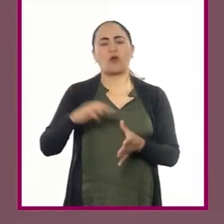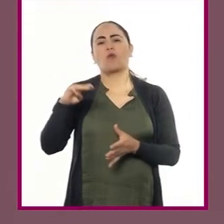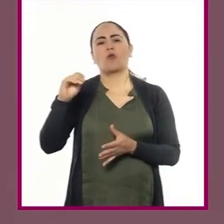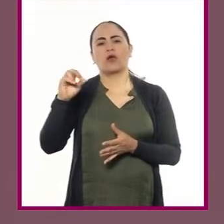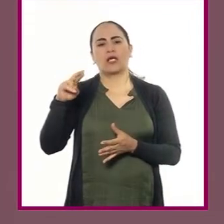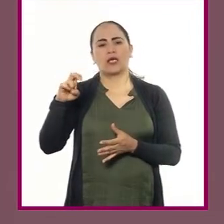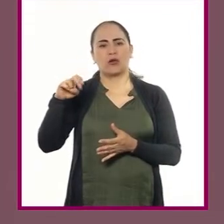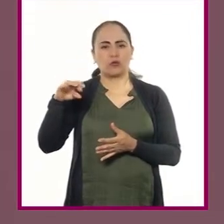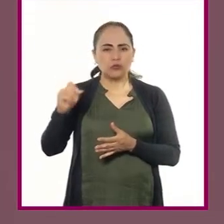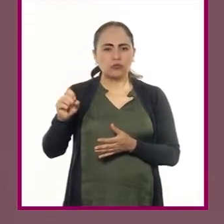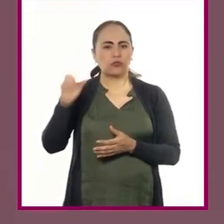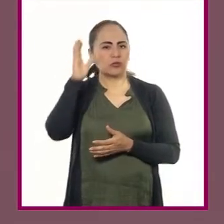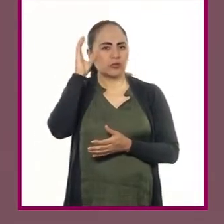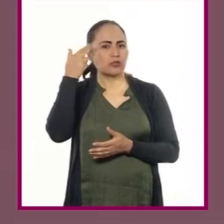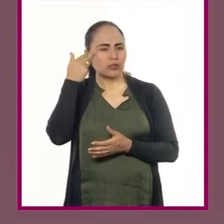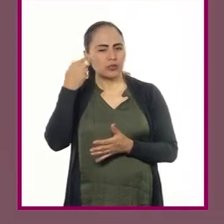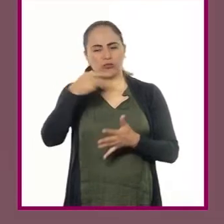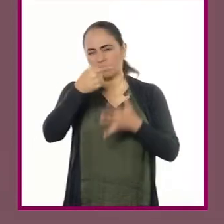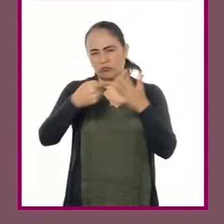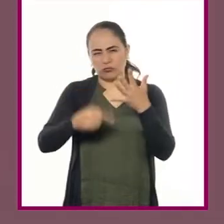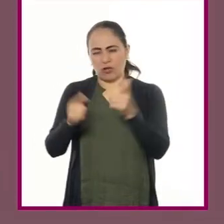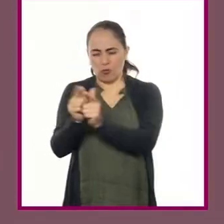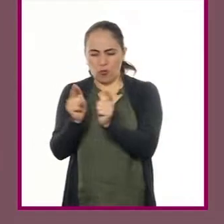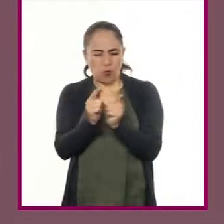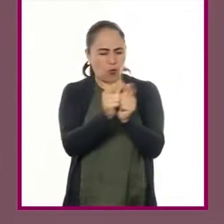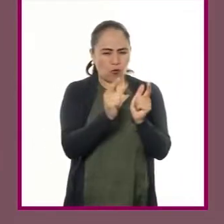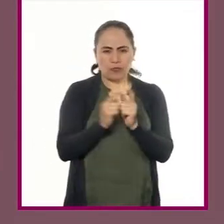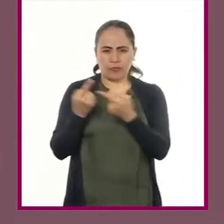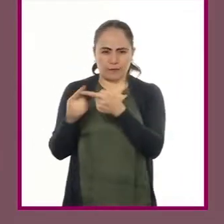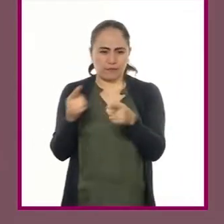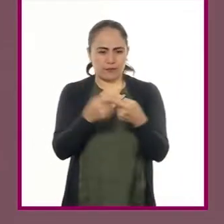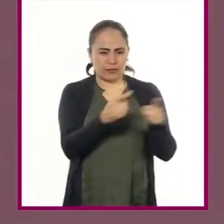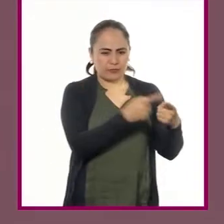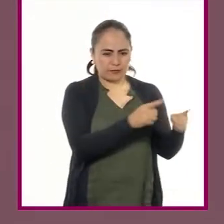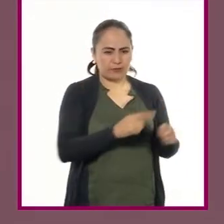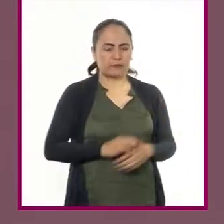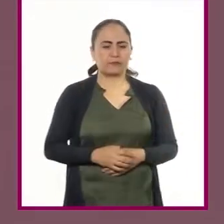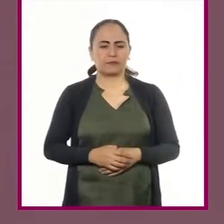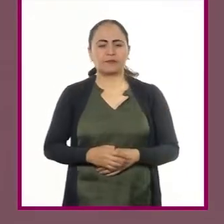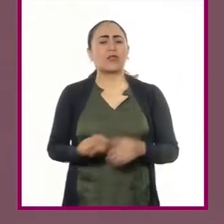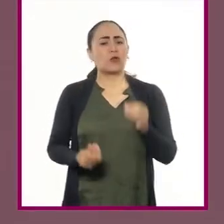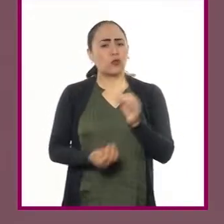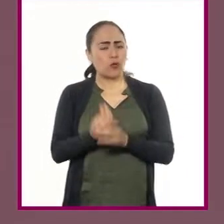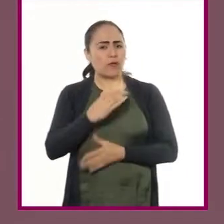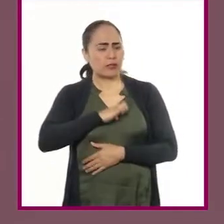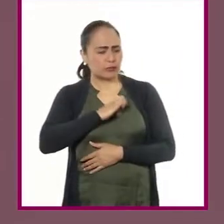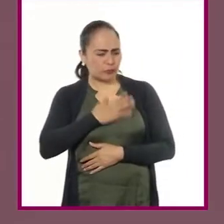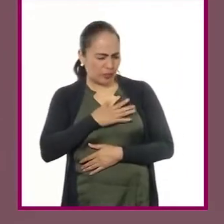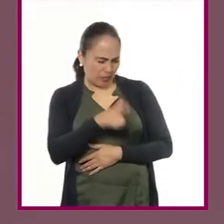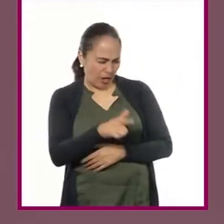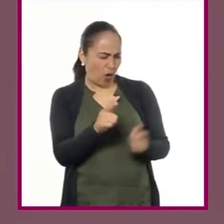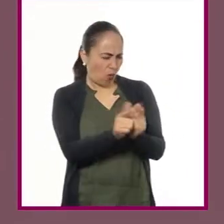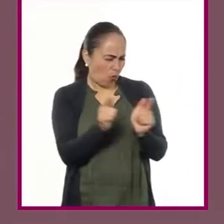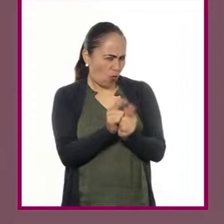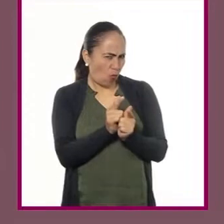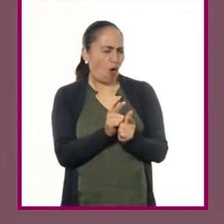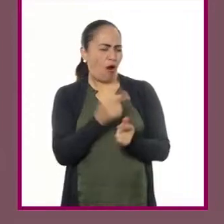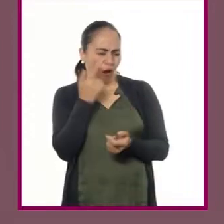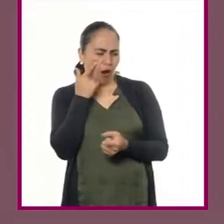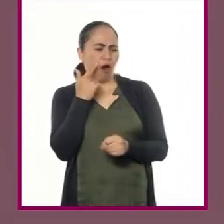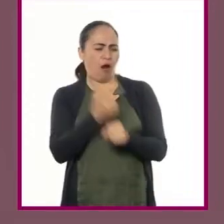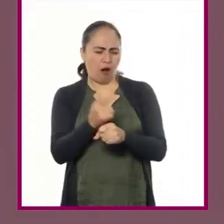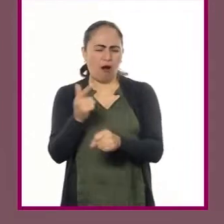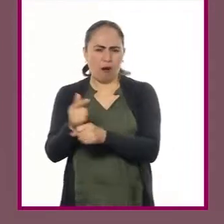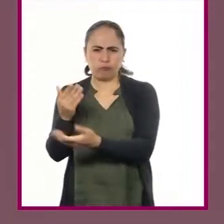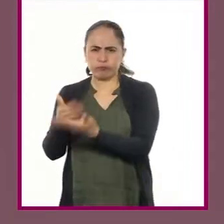entre otras. En la Nueva España, la población no solo se diferenció por su origen étnico, sino también por